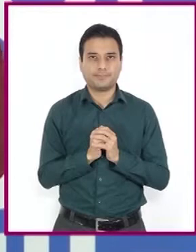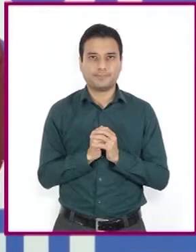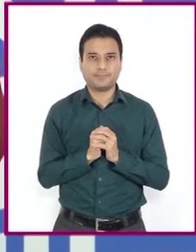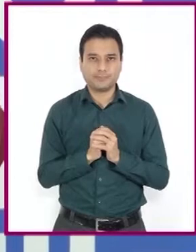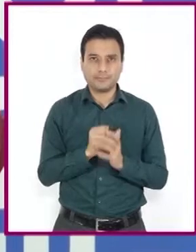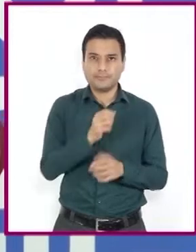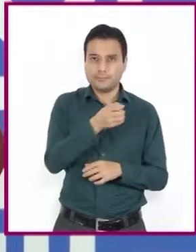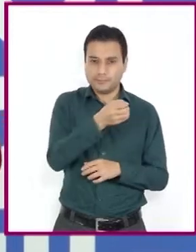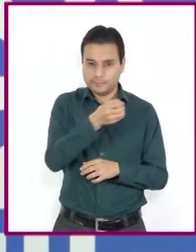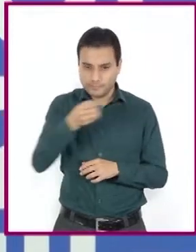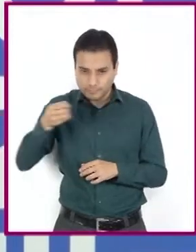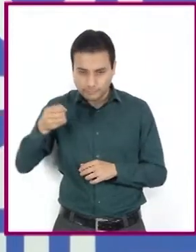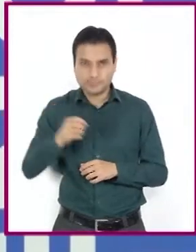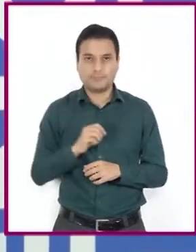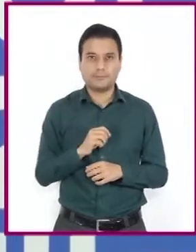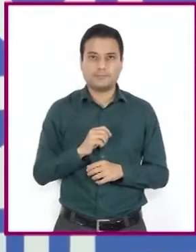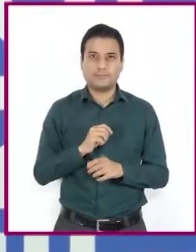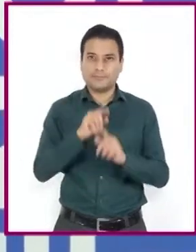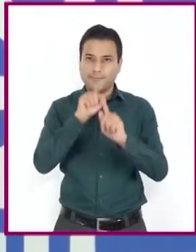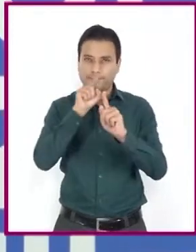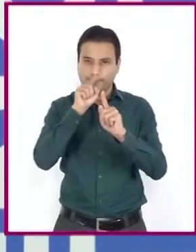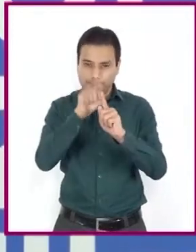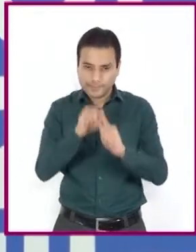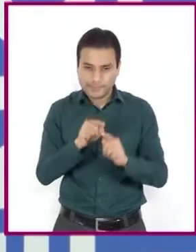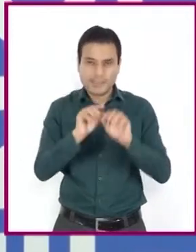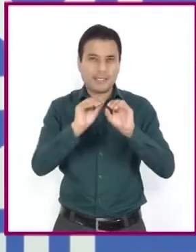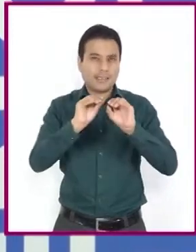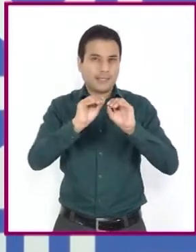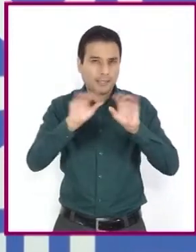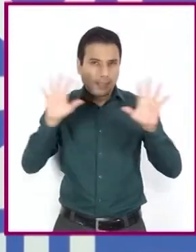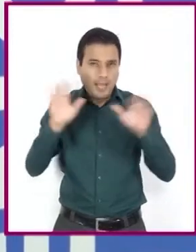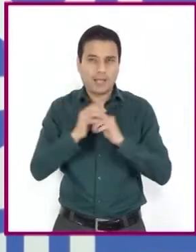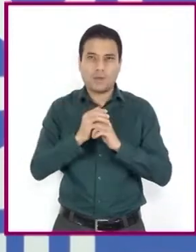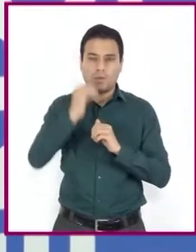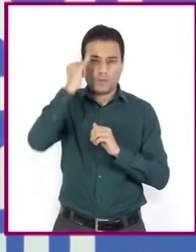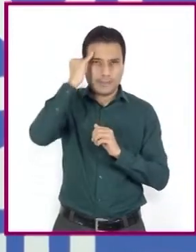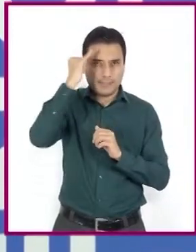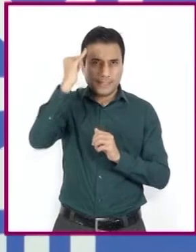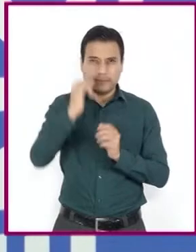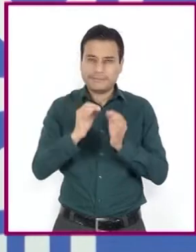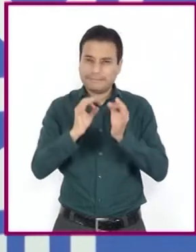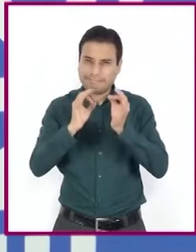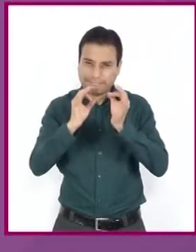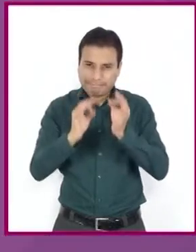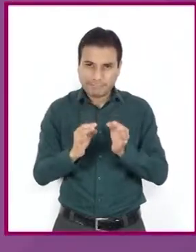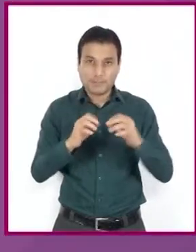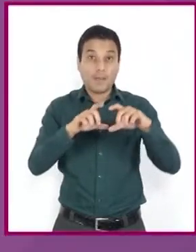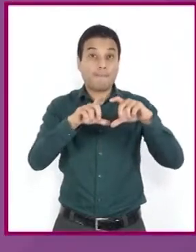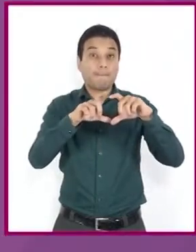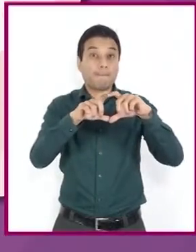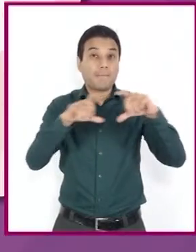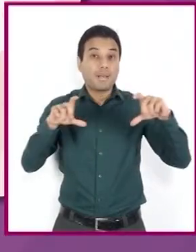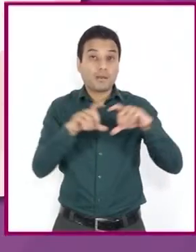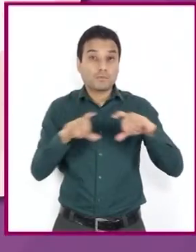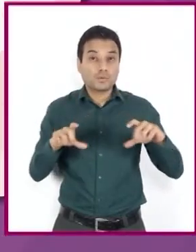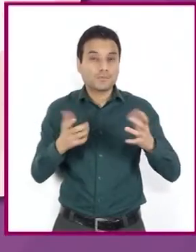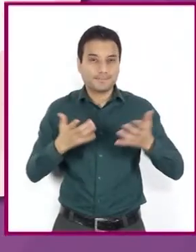Organización, desarrollo claro, ideas precisas, en párrafos de